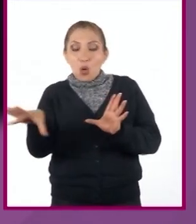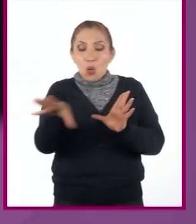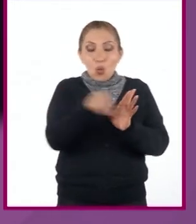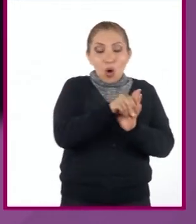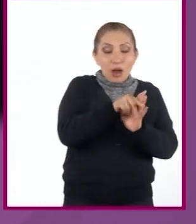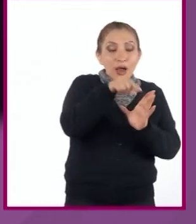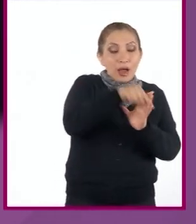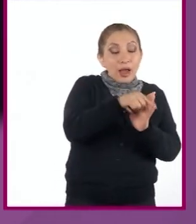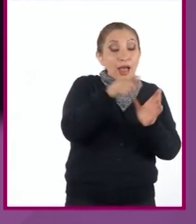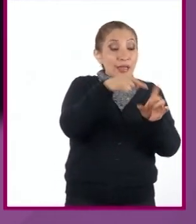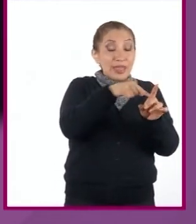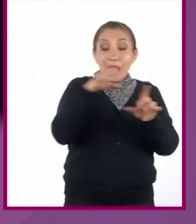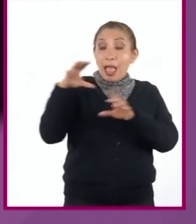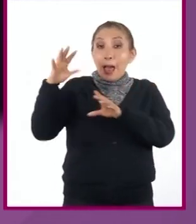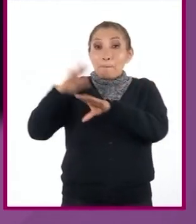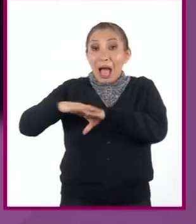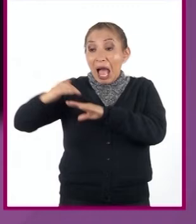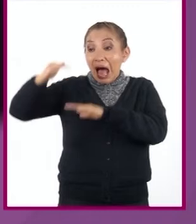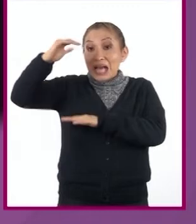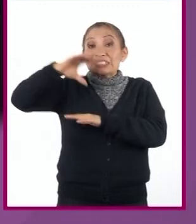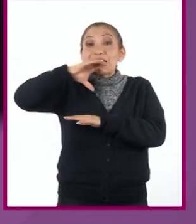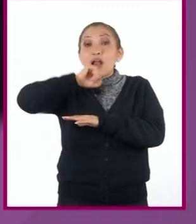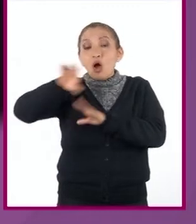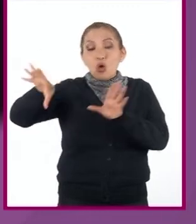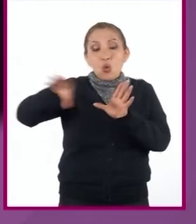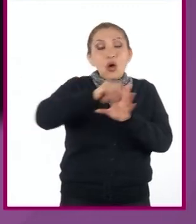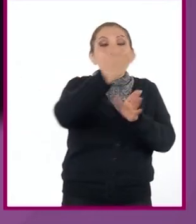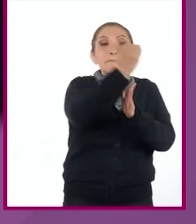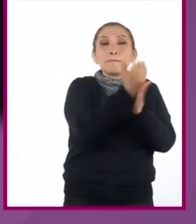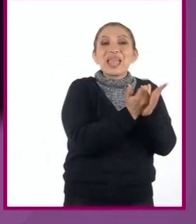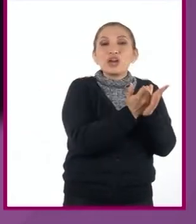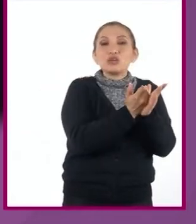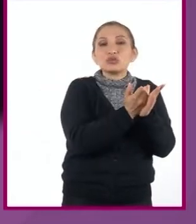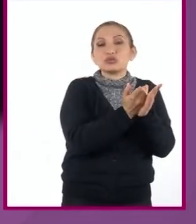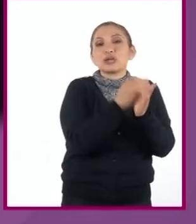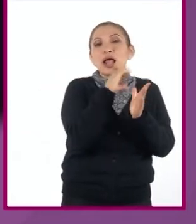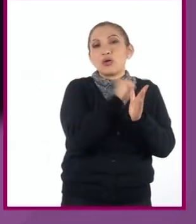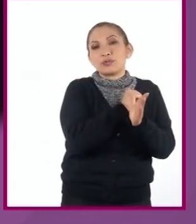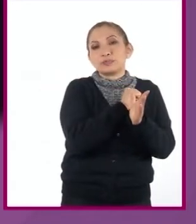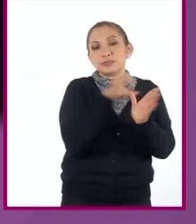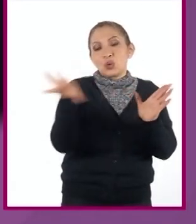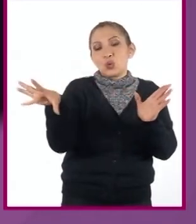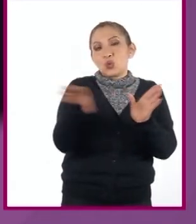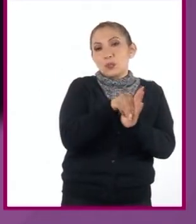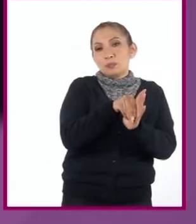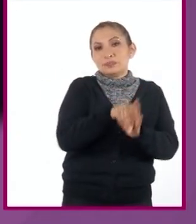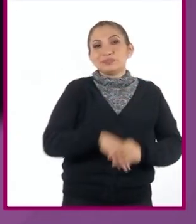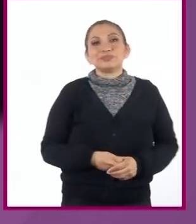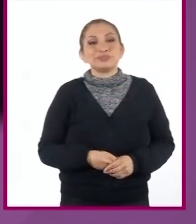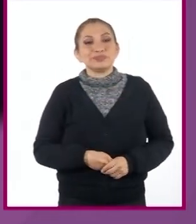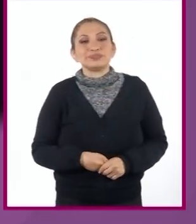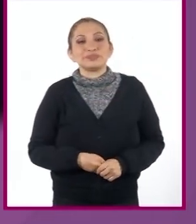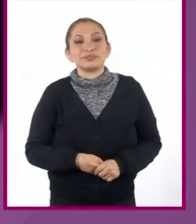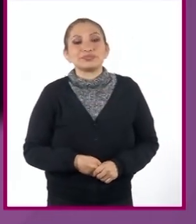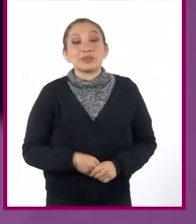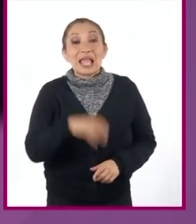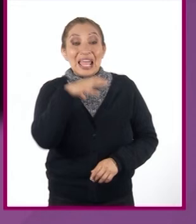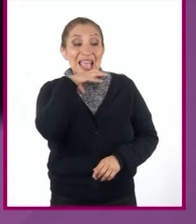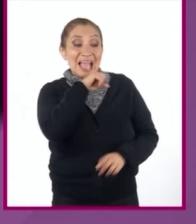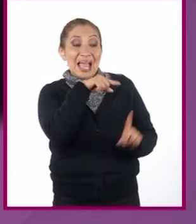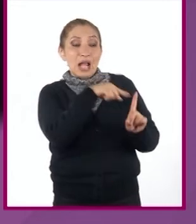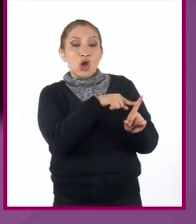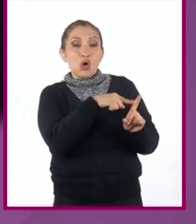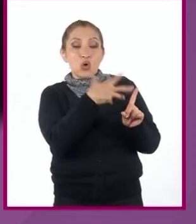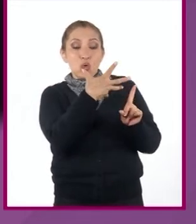transfiere o fluye del cuerpo que tiene mayor temperatura al que tiene menor temperatura. El calor